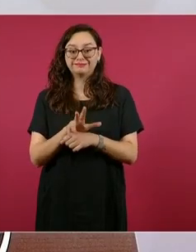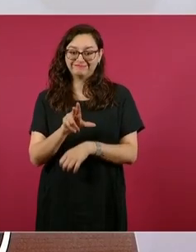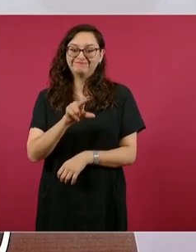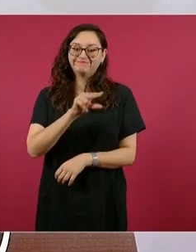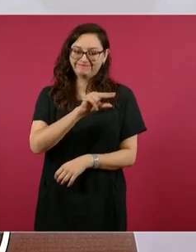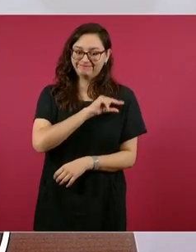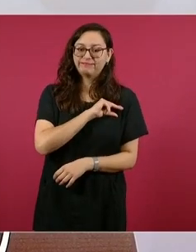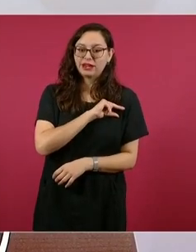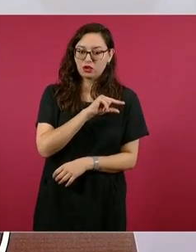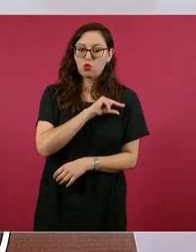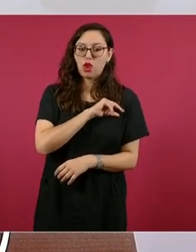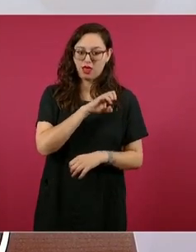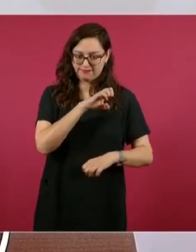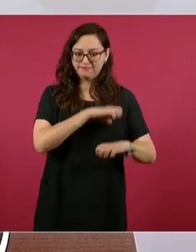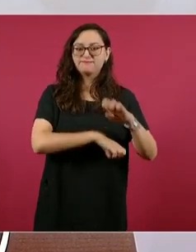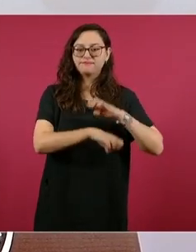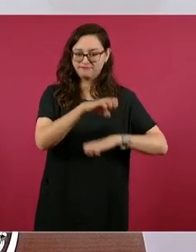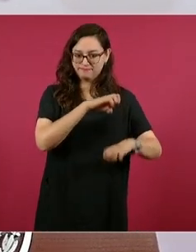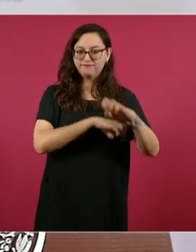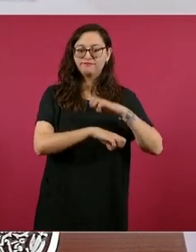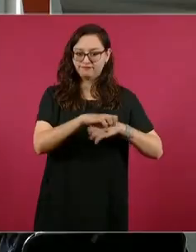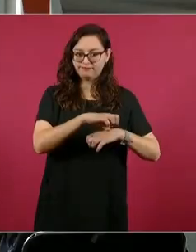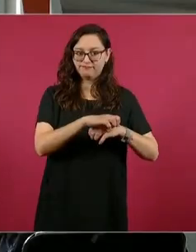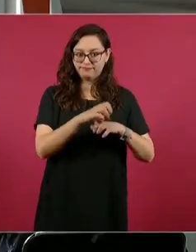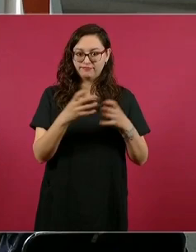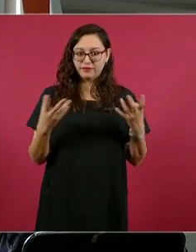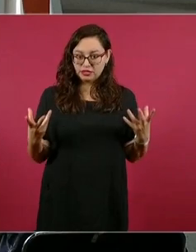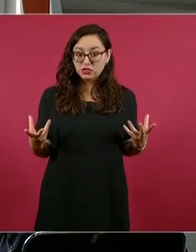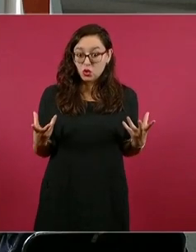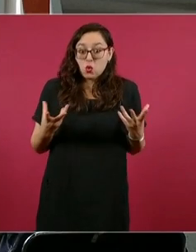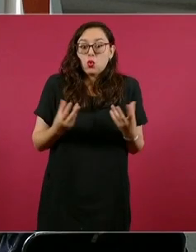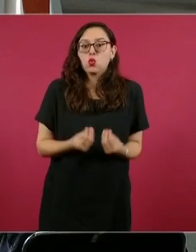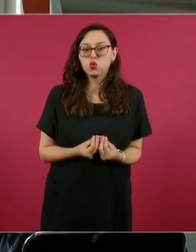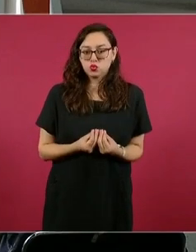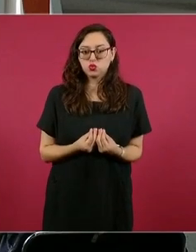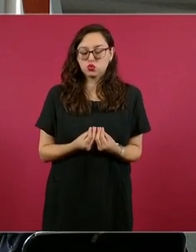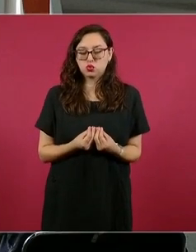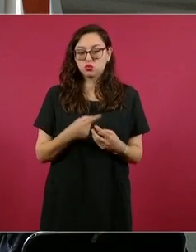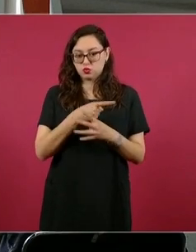privado. Entonces, también